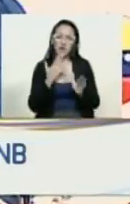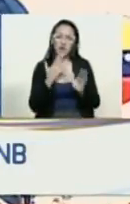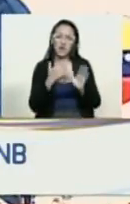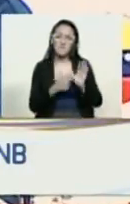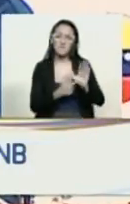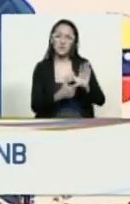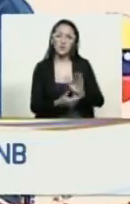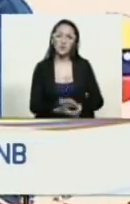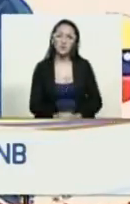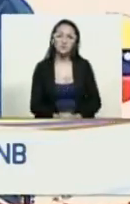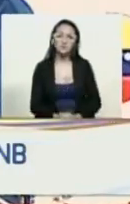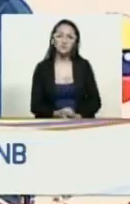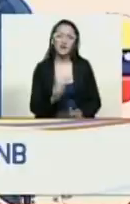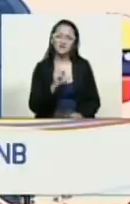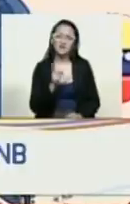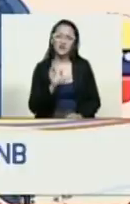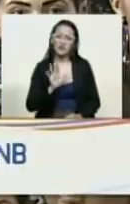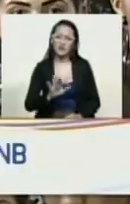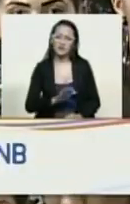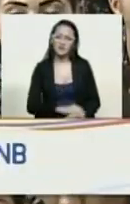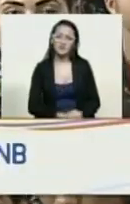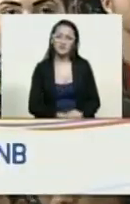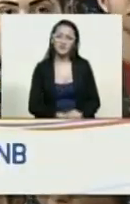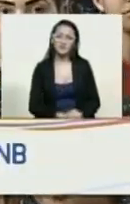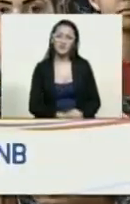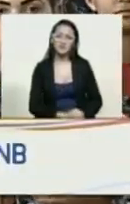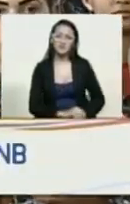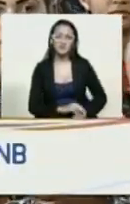ejemplo. Y así debe funcionar,